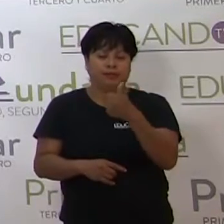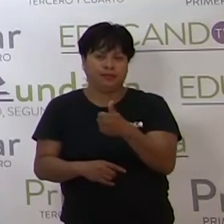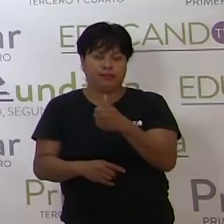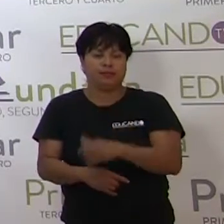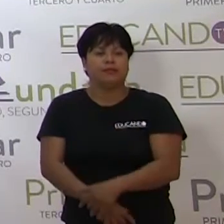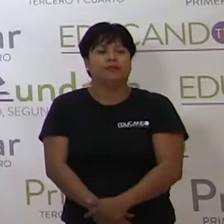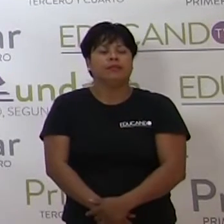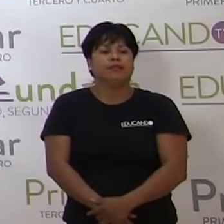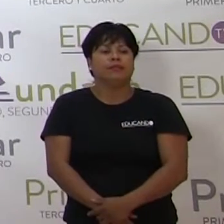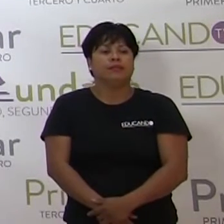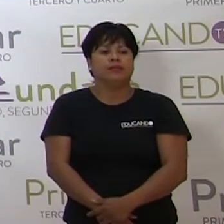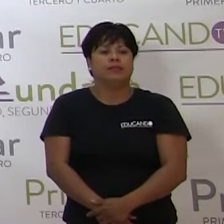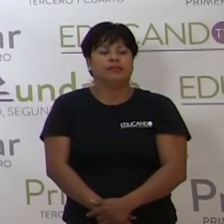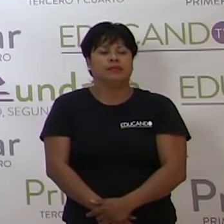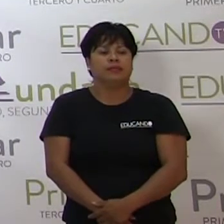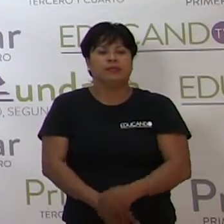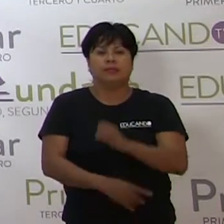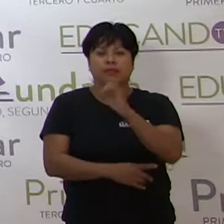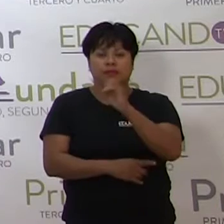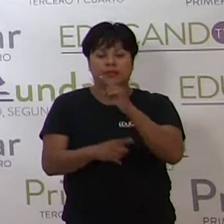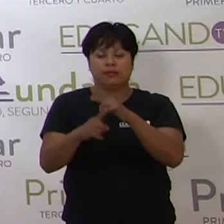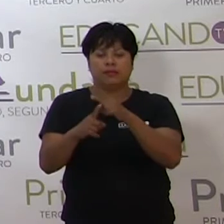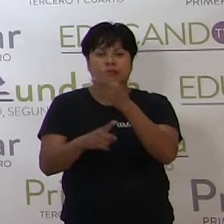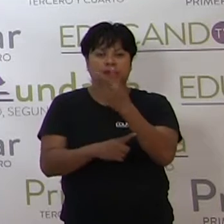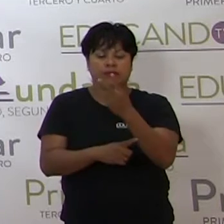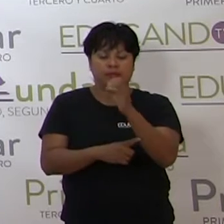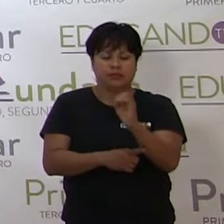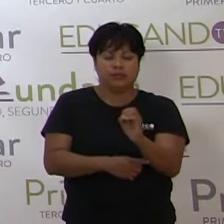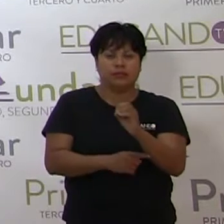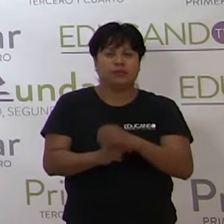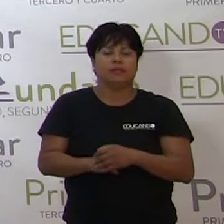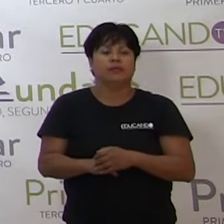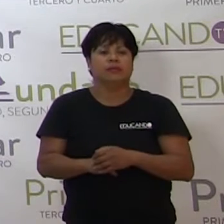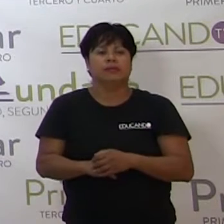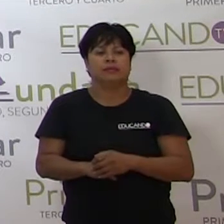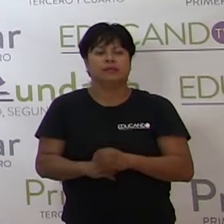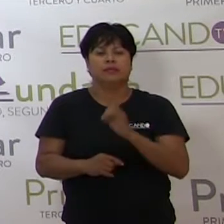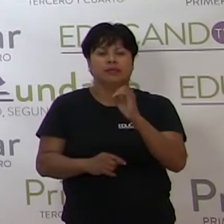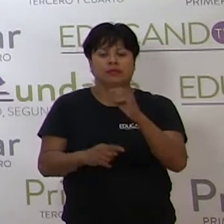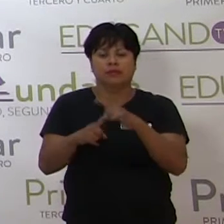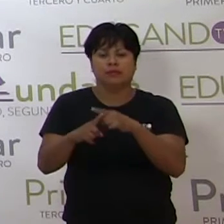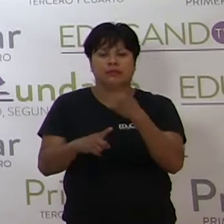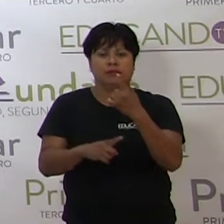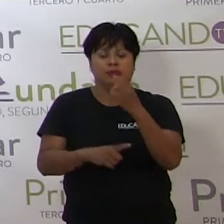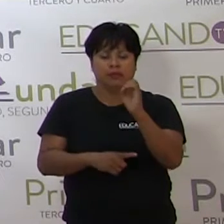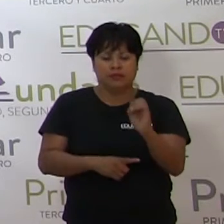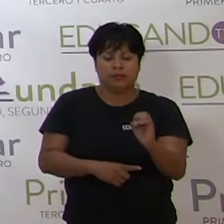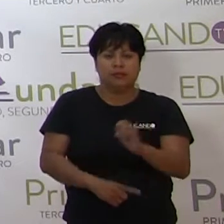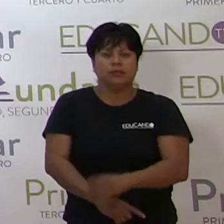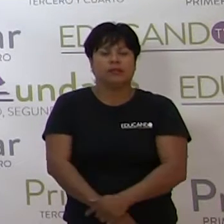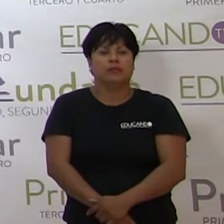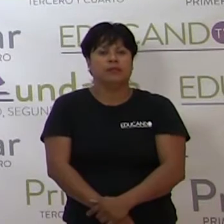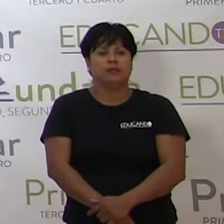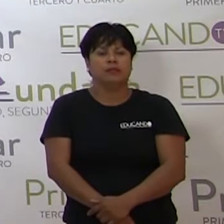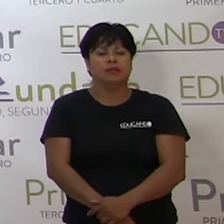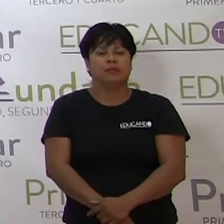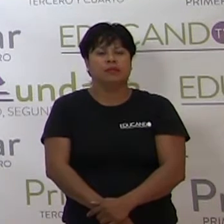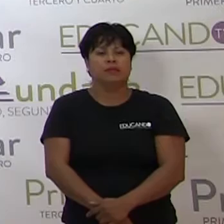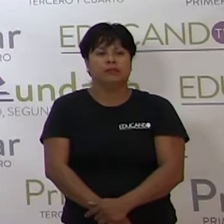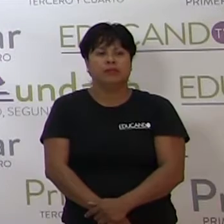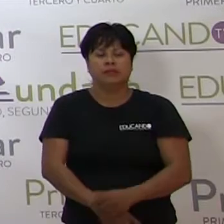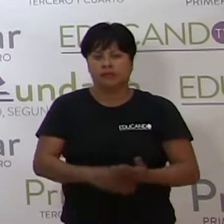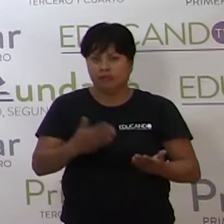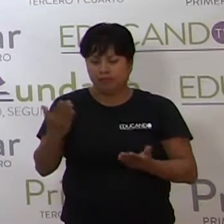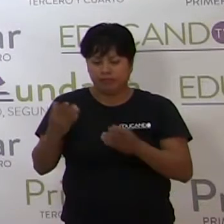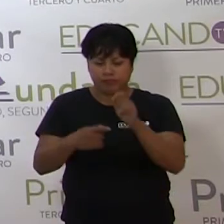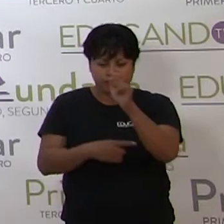6. 0 por 2, 0. 0 por 1, 0. Hacemos